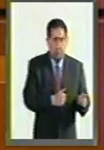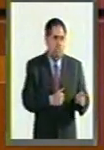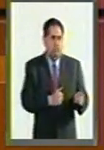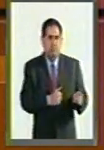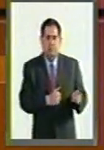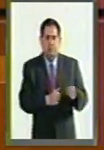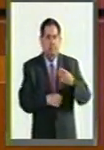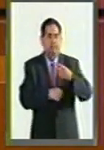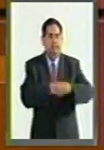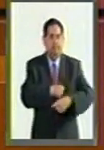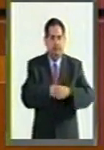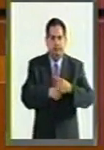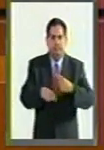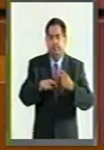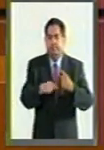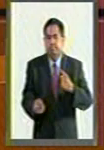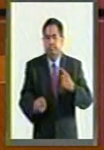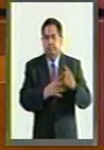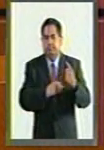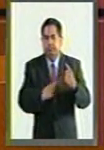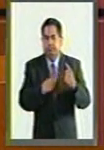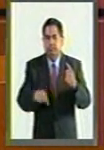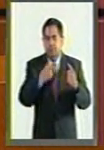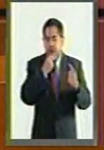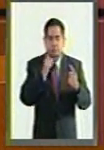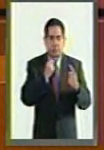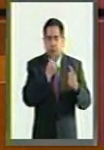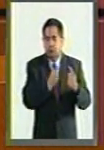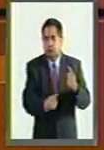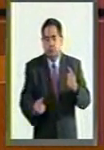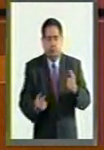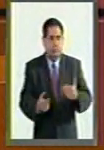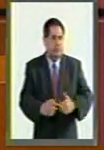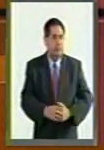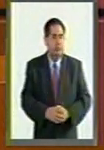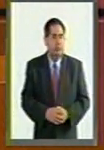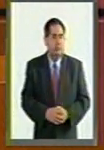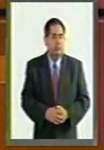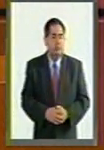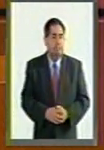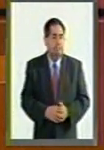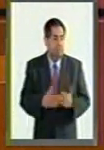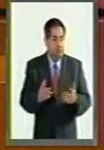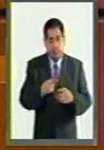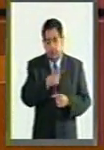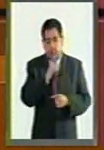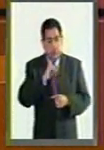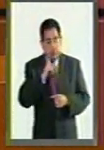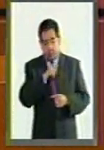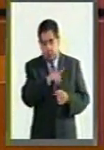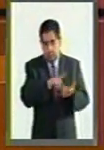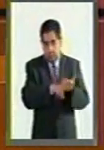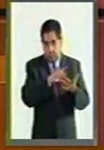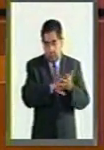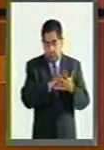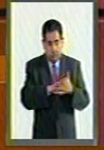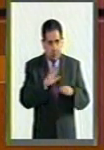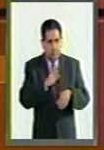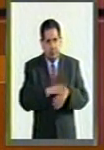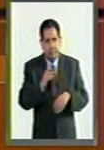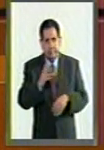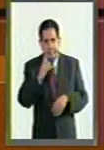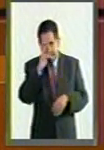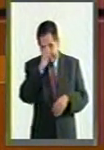un daño también para estas hijas e estos hijos. Aunque estas mujeres se encuentran en la parte más